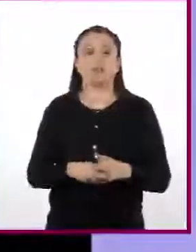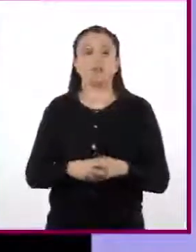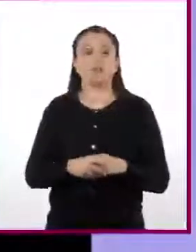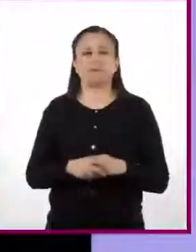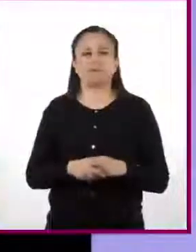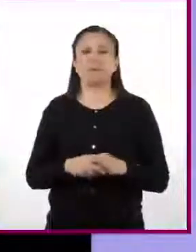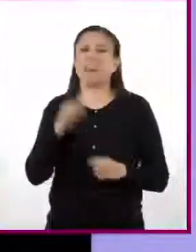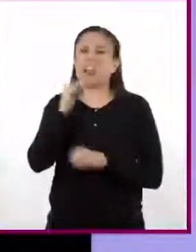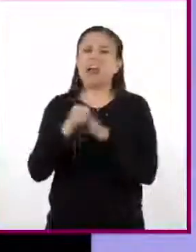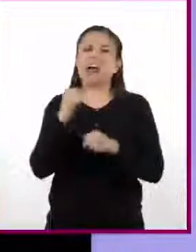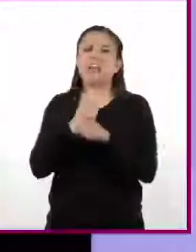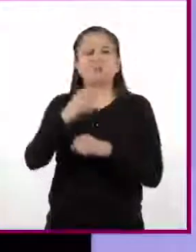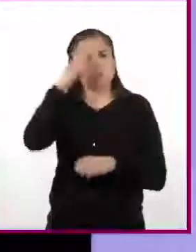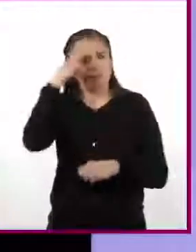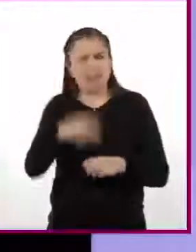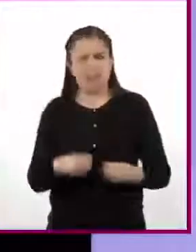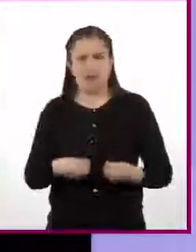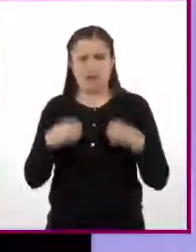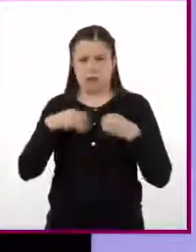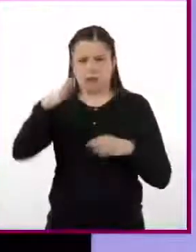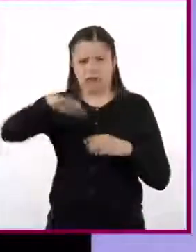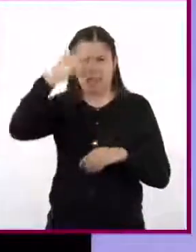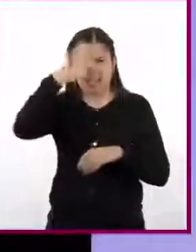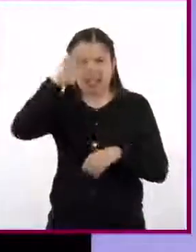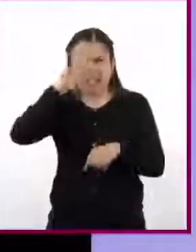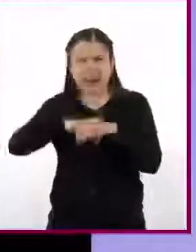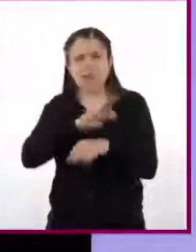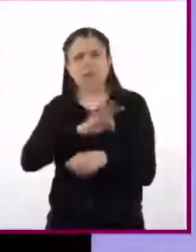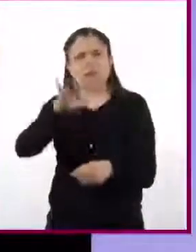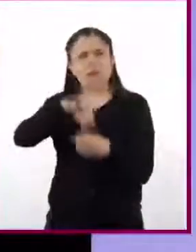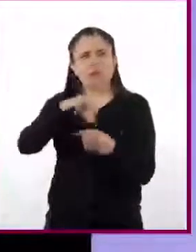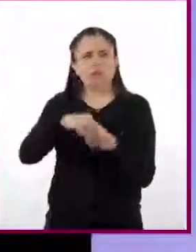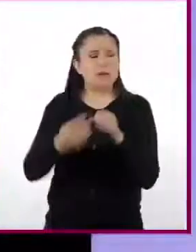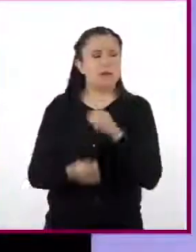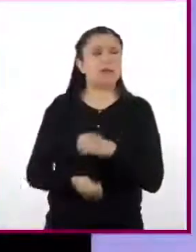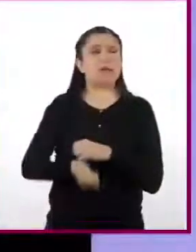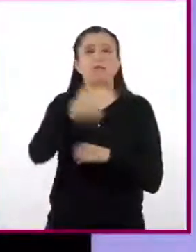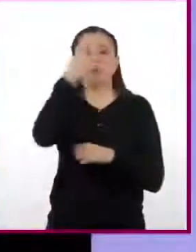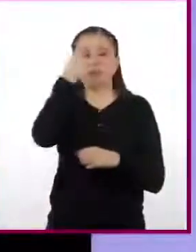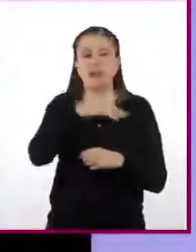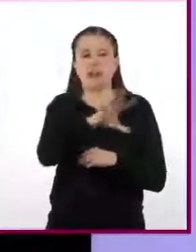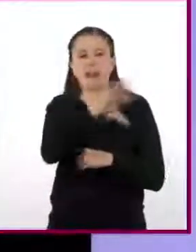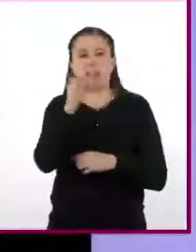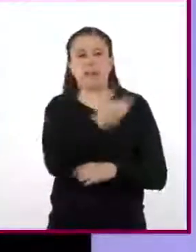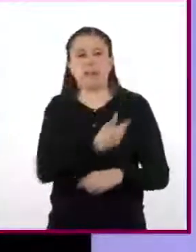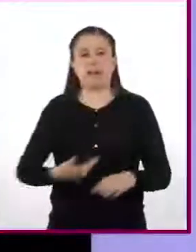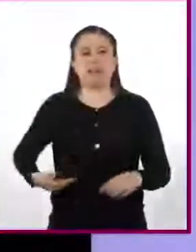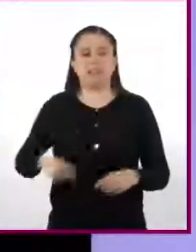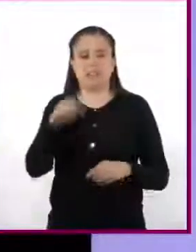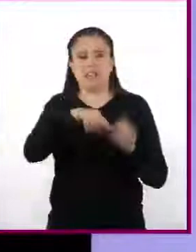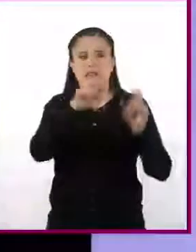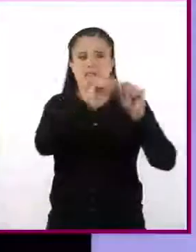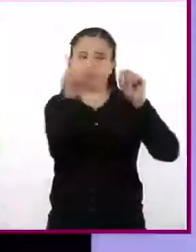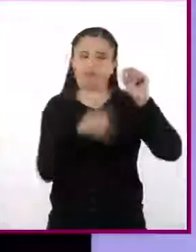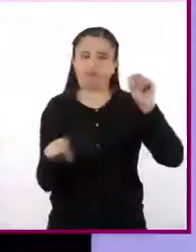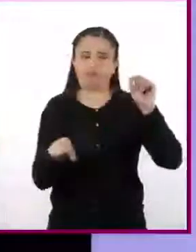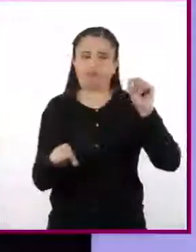¿En qué año los mexicanos que viven en el extranjero pudieron votar por primera vez para elegir al presidente de la